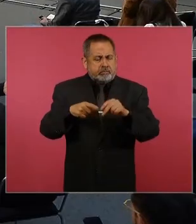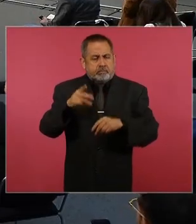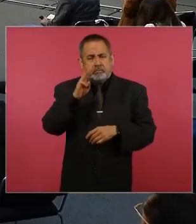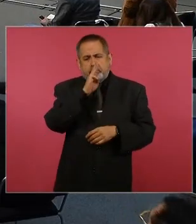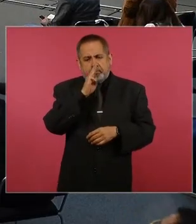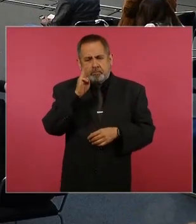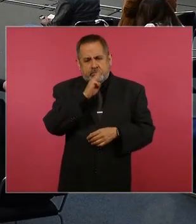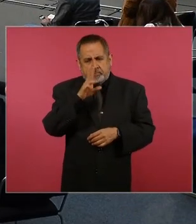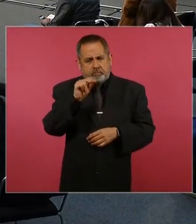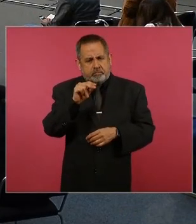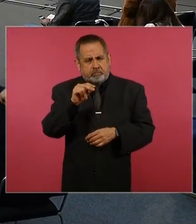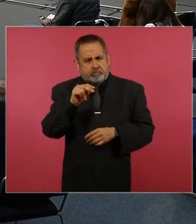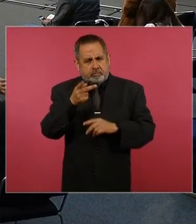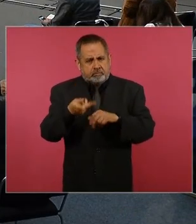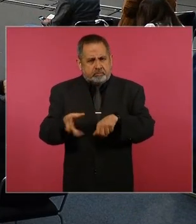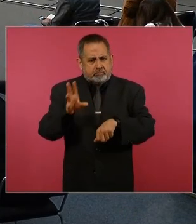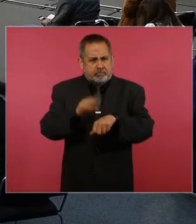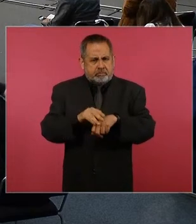Mazatlán estar.